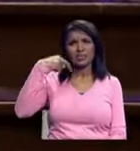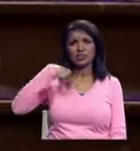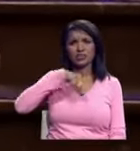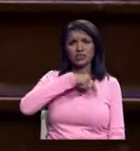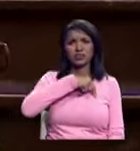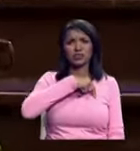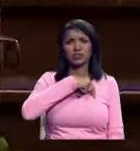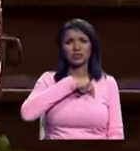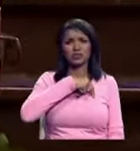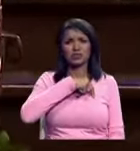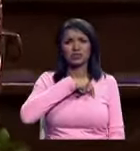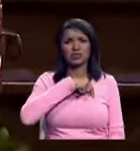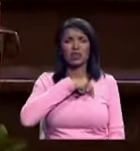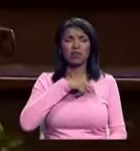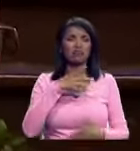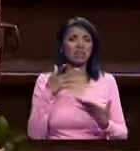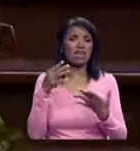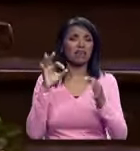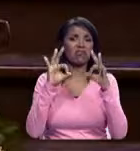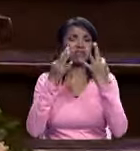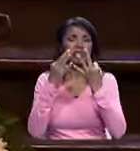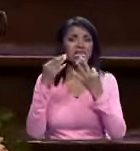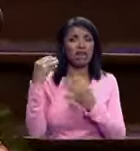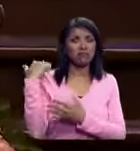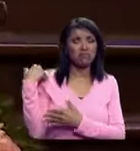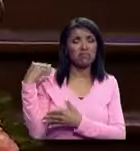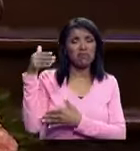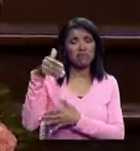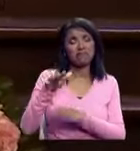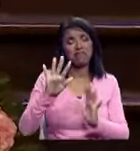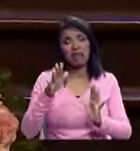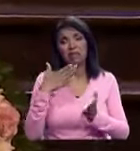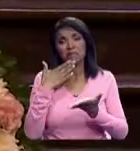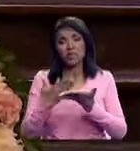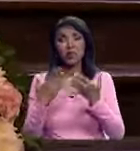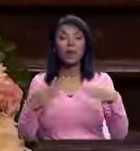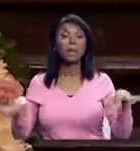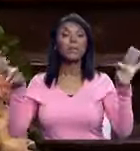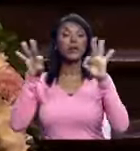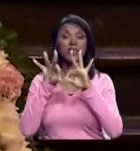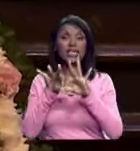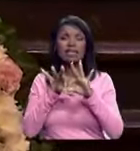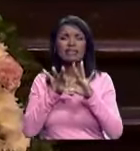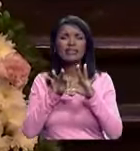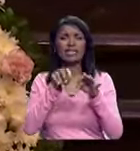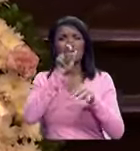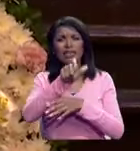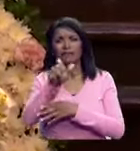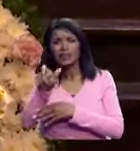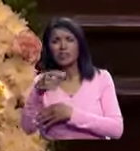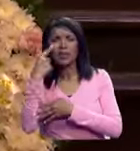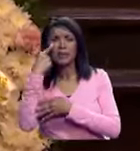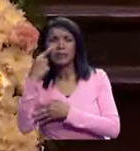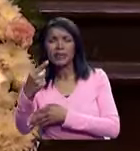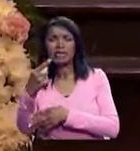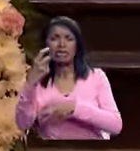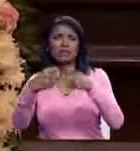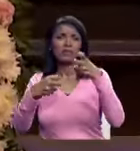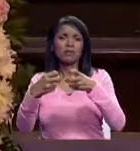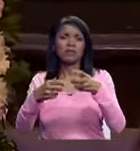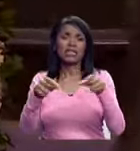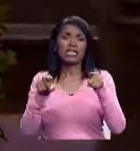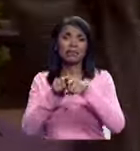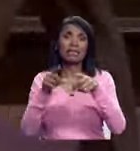principalmente por solicitud de sus familiares, de su madre, quien quiere que este caso no quede impune y que se cumpla con la